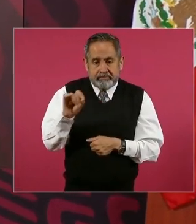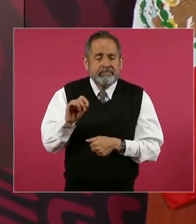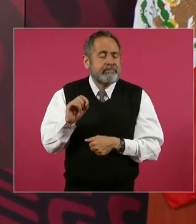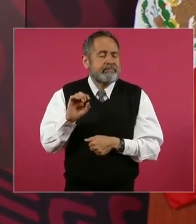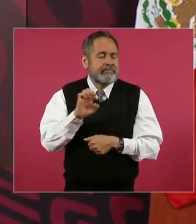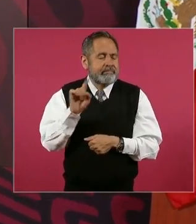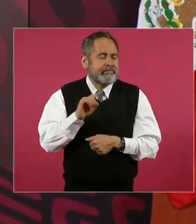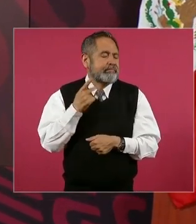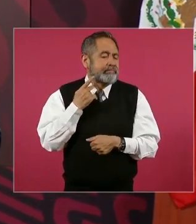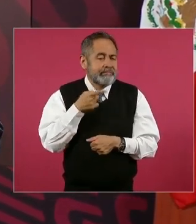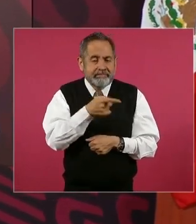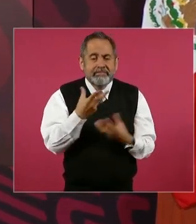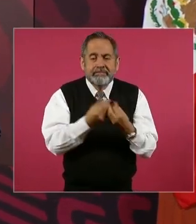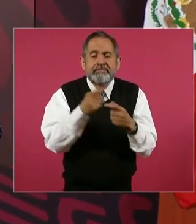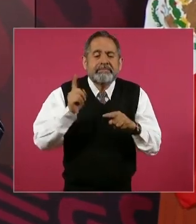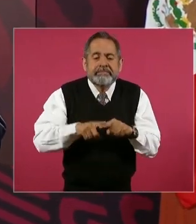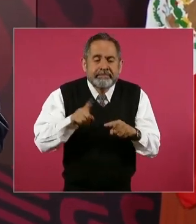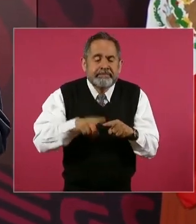sedillo